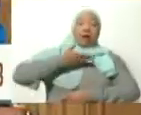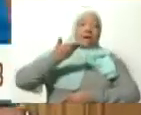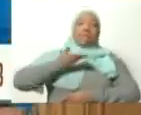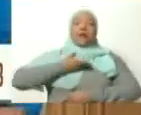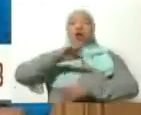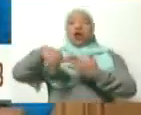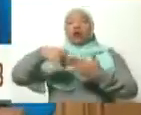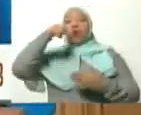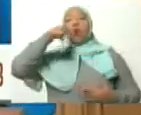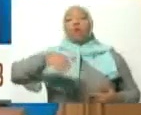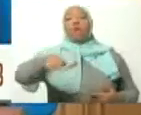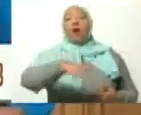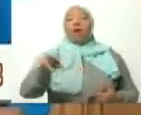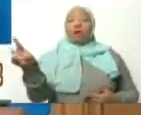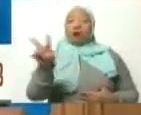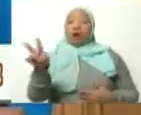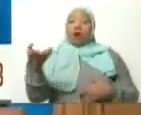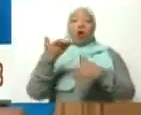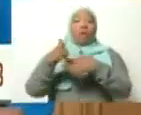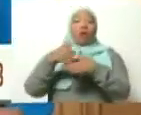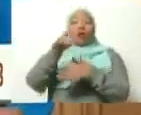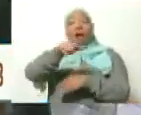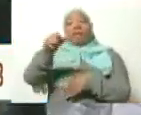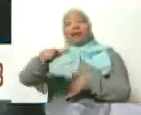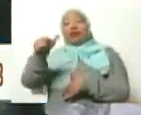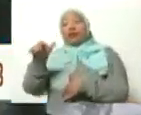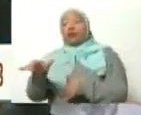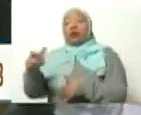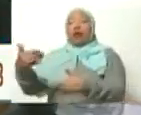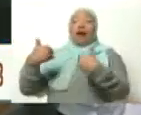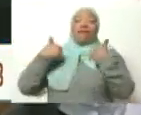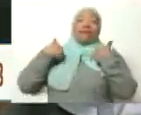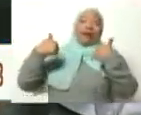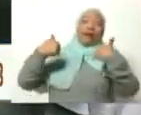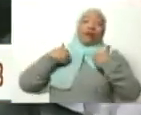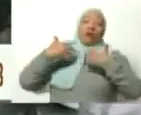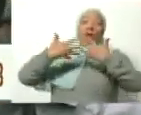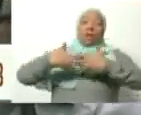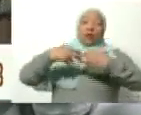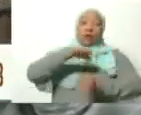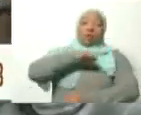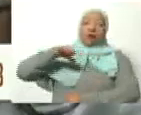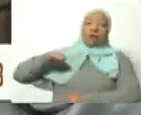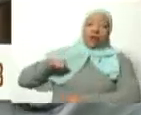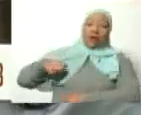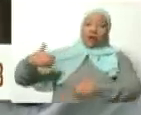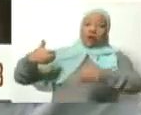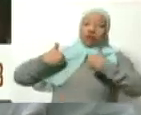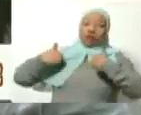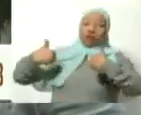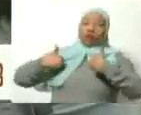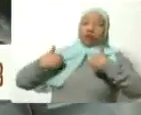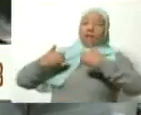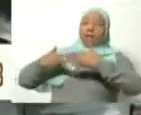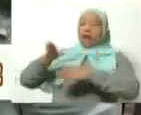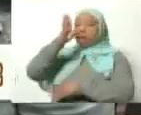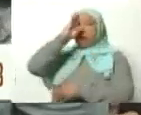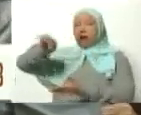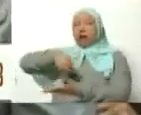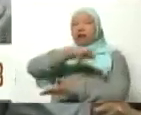pueblo venezolano sin distinción. Y aquí han afectado al sector privado, han afectado a la banca